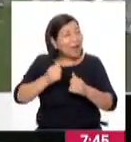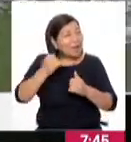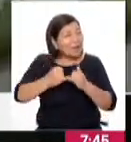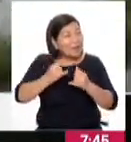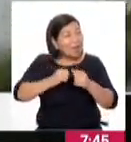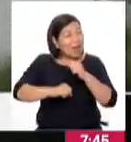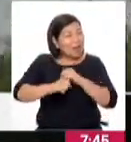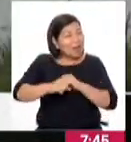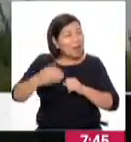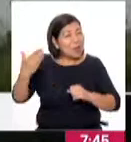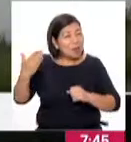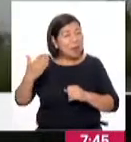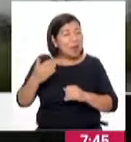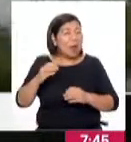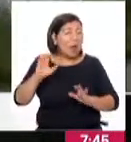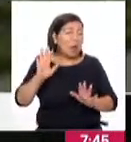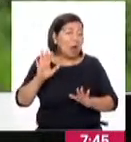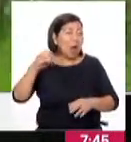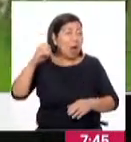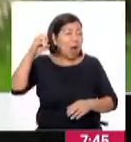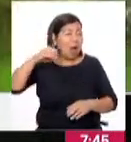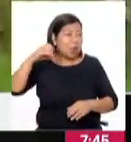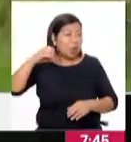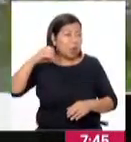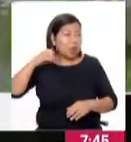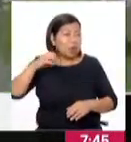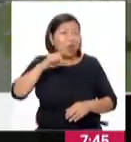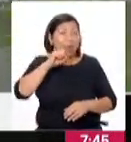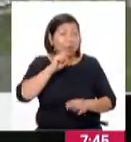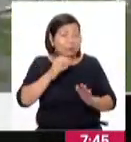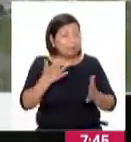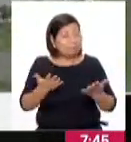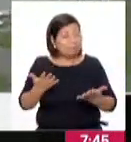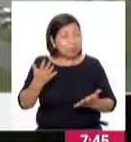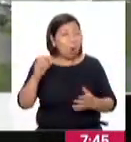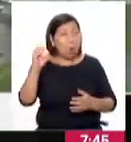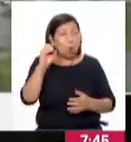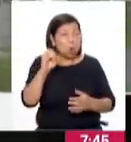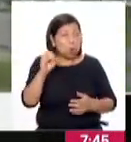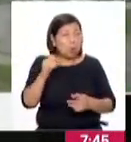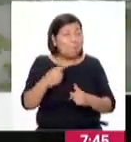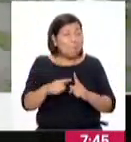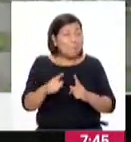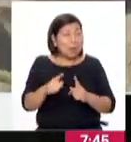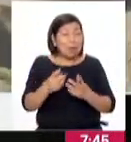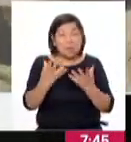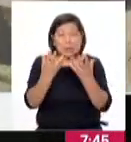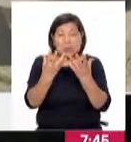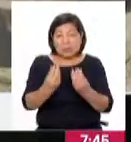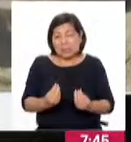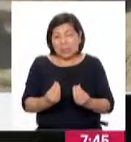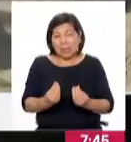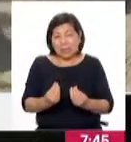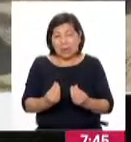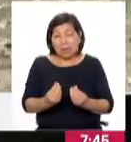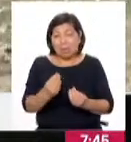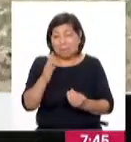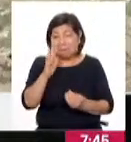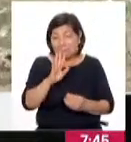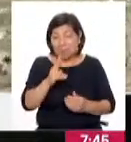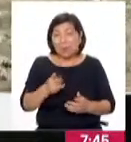finales del año pasado en agosto hasta diciembre aproximadamente octubre noviembre fue uno de los meses más secos a nivel nacional